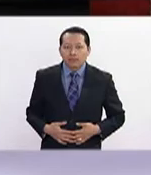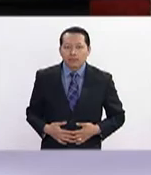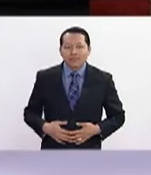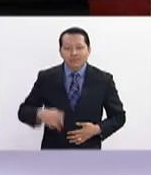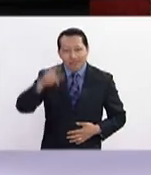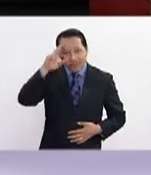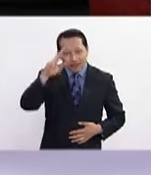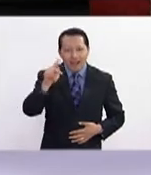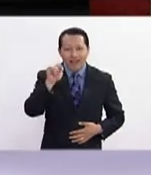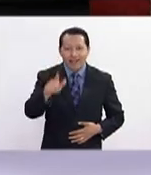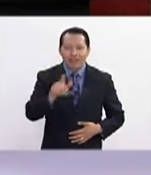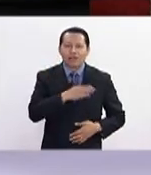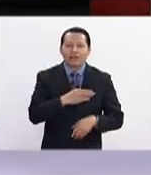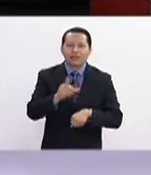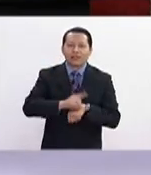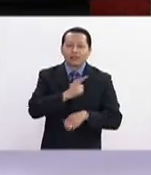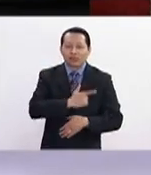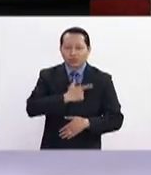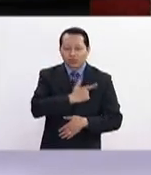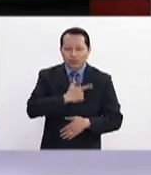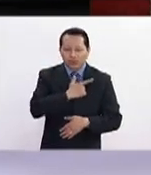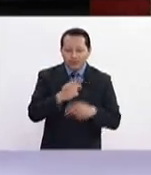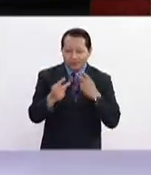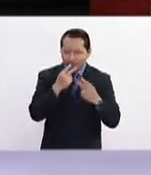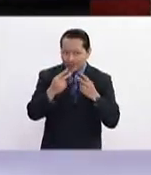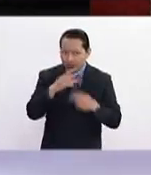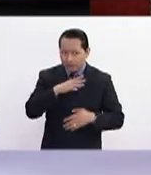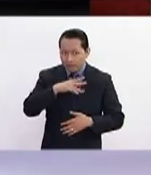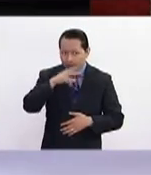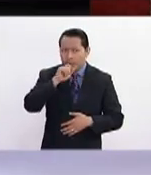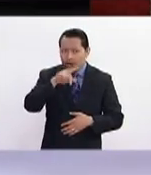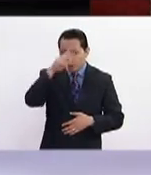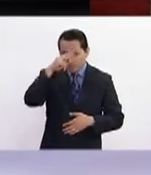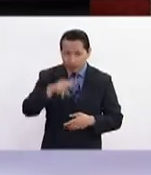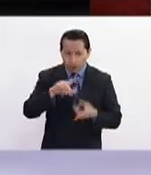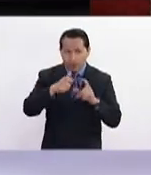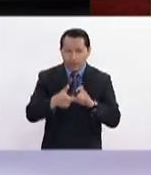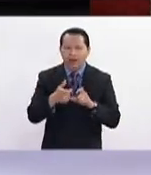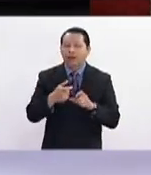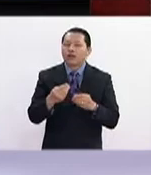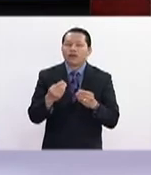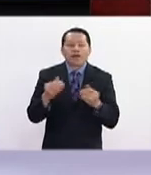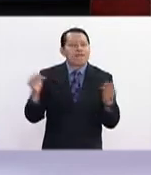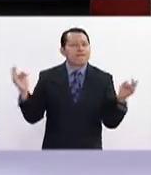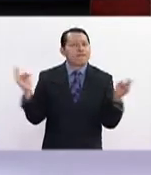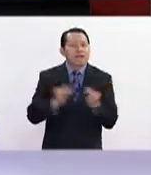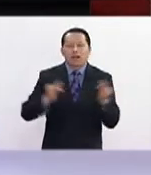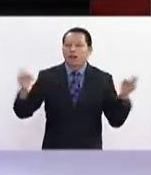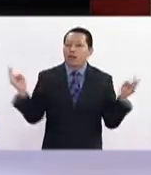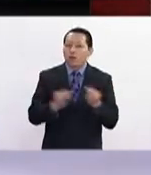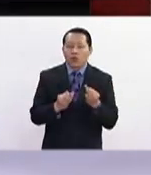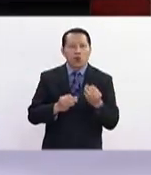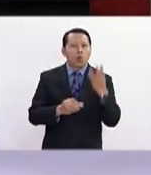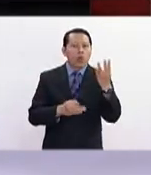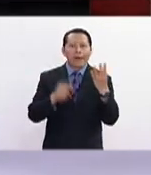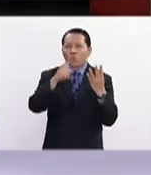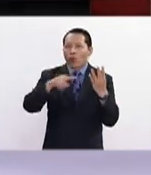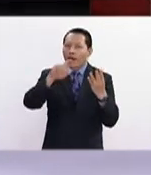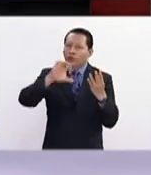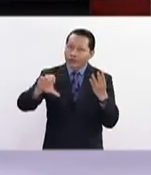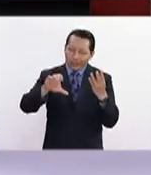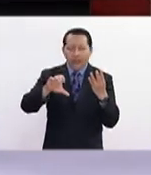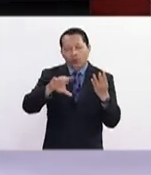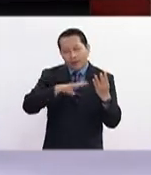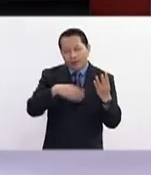Hola, ¿qué tal? Muy buenos días. Qué gusto que nos acompañen en una edición más de México al Día. Mucho frío el día de hoy, 4 grados centígrados en este momento